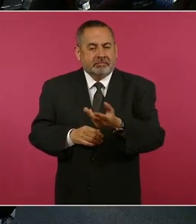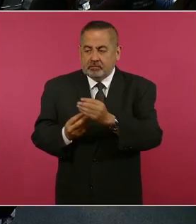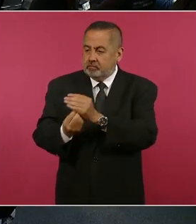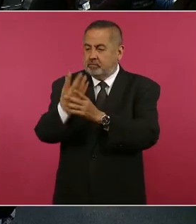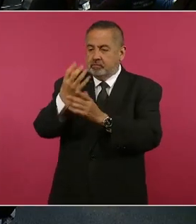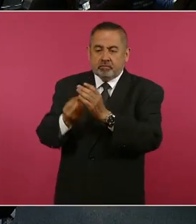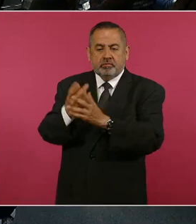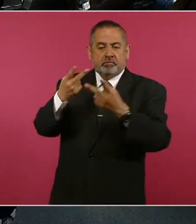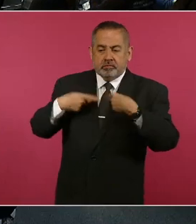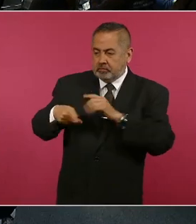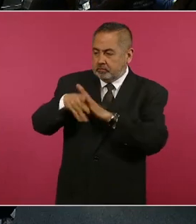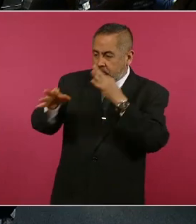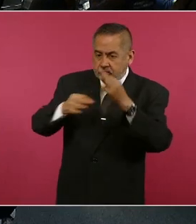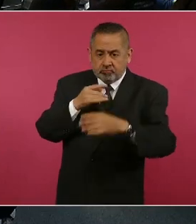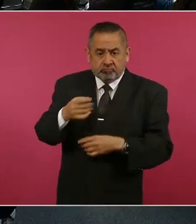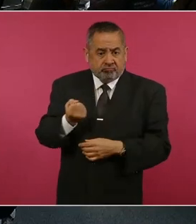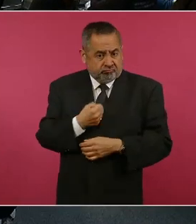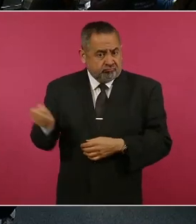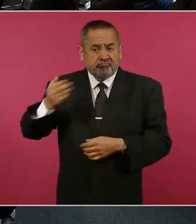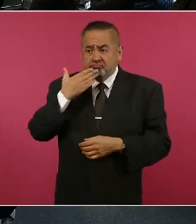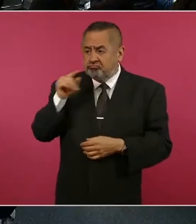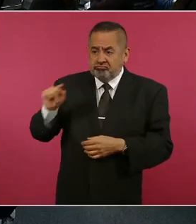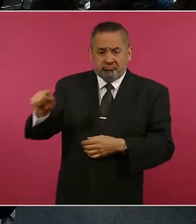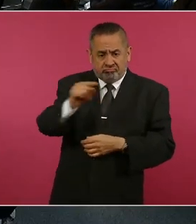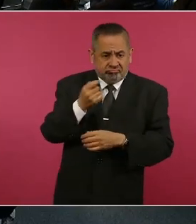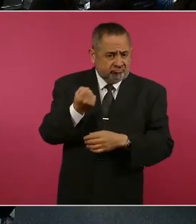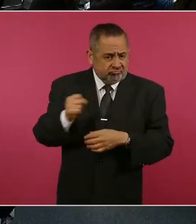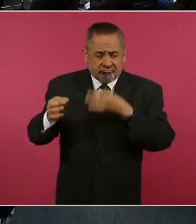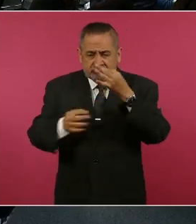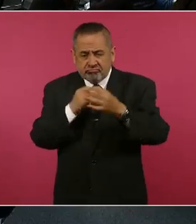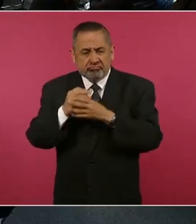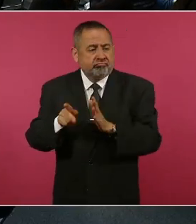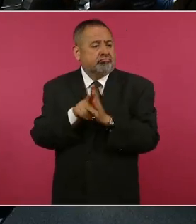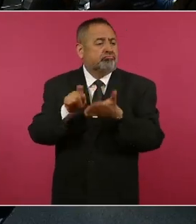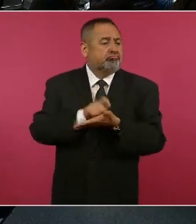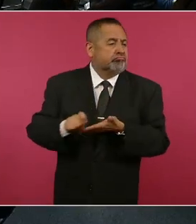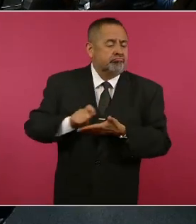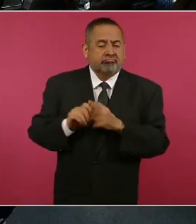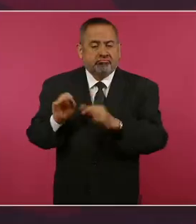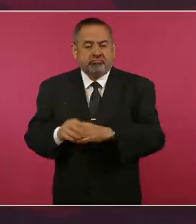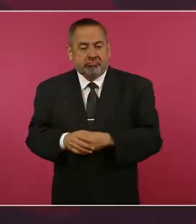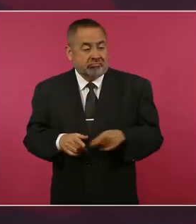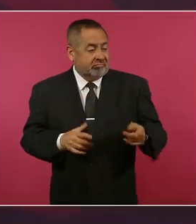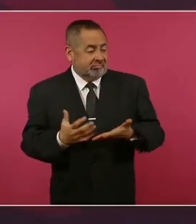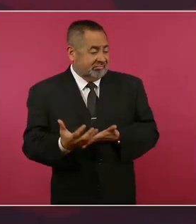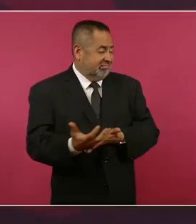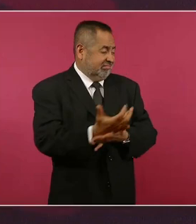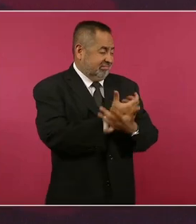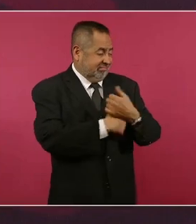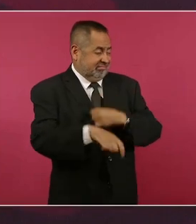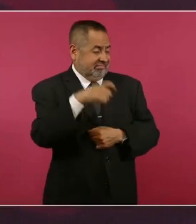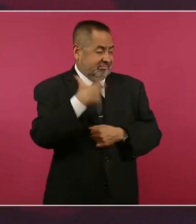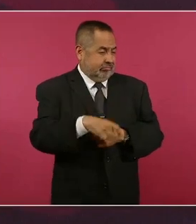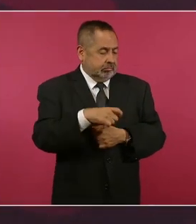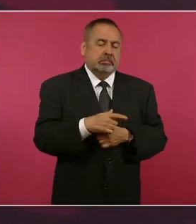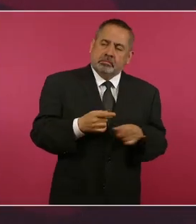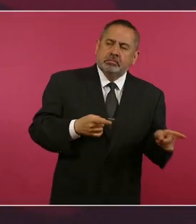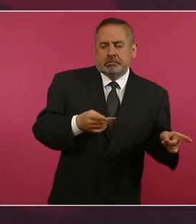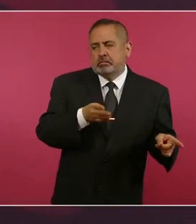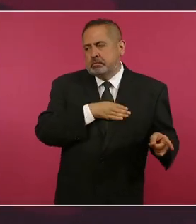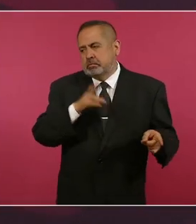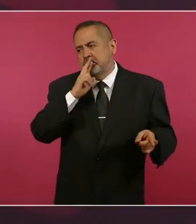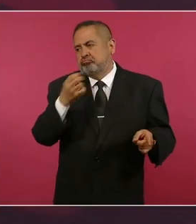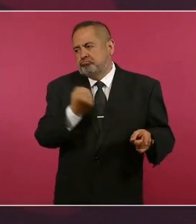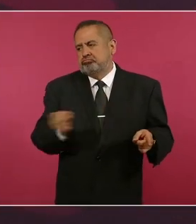nuevos periodistas y buenos periodistas, y un buen periodista no es el que gana más, el